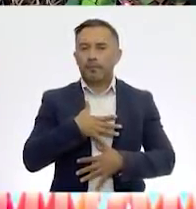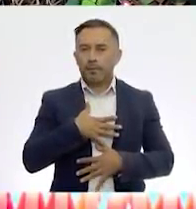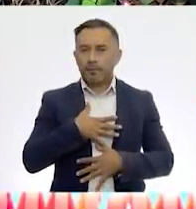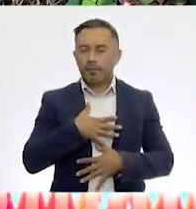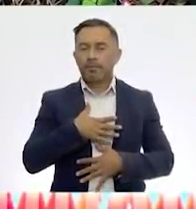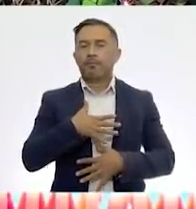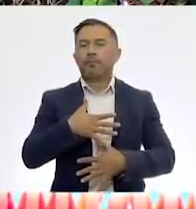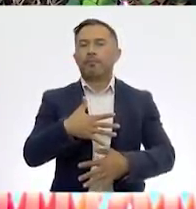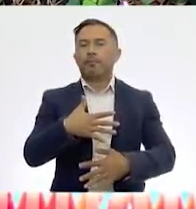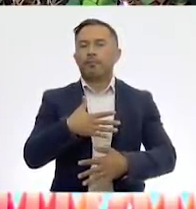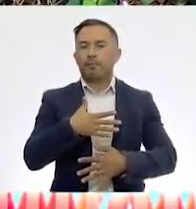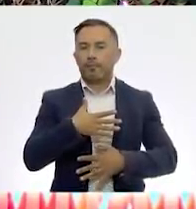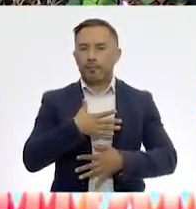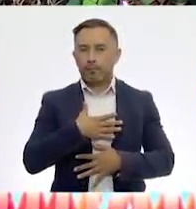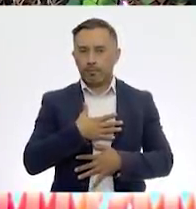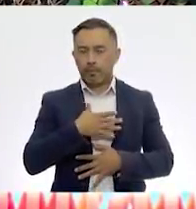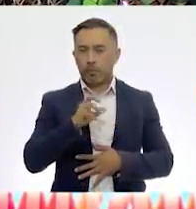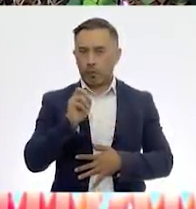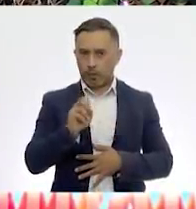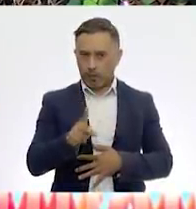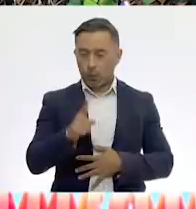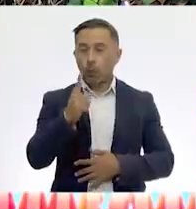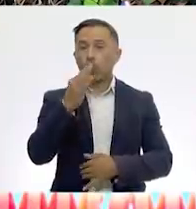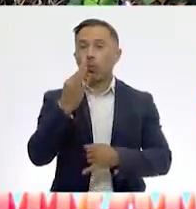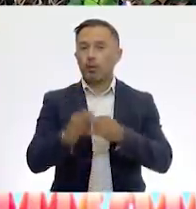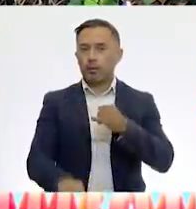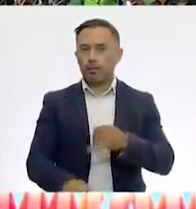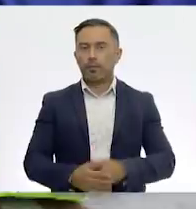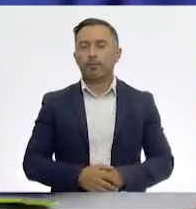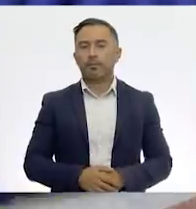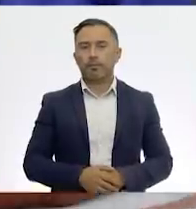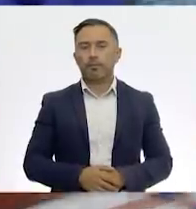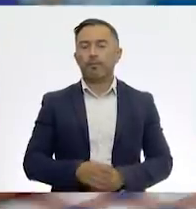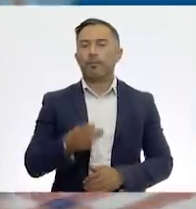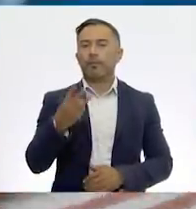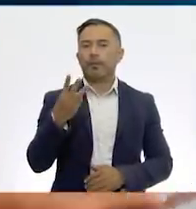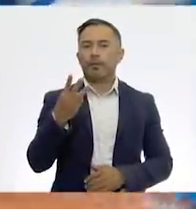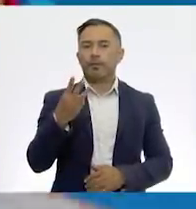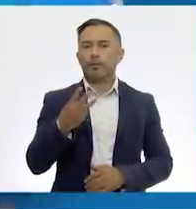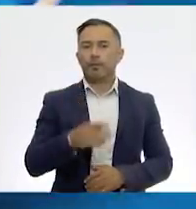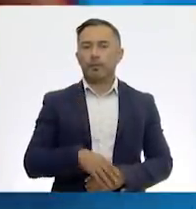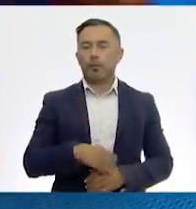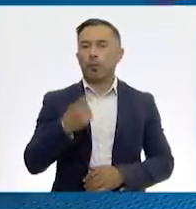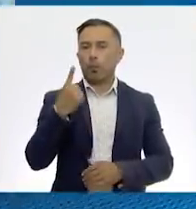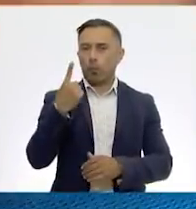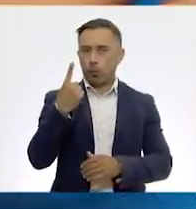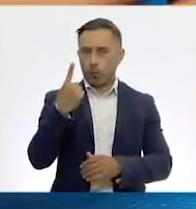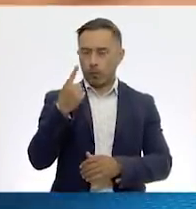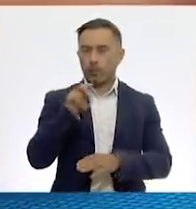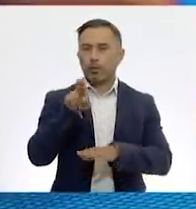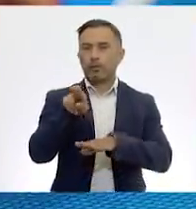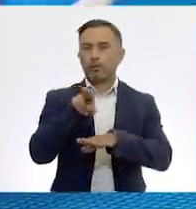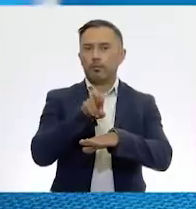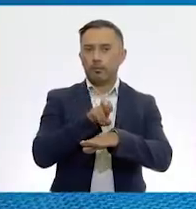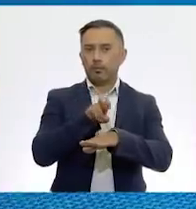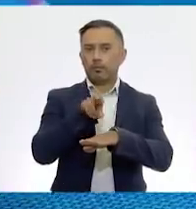Aspira. Ok. Última. 3. 1,